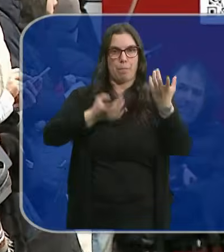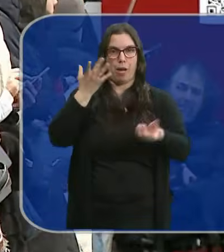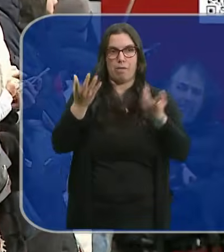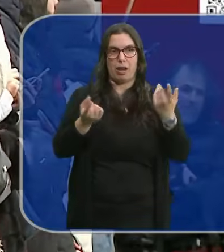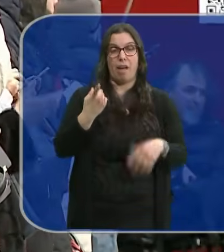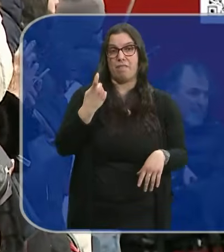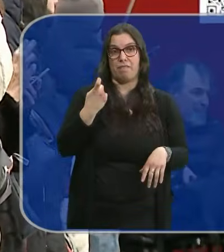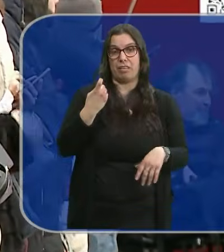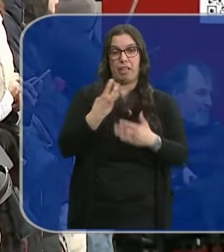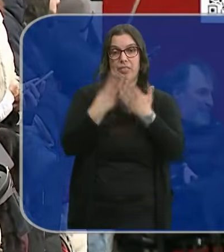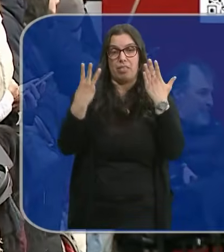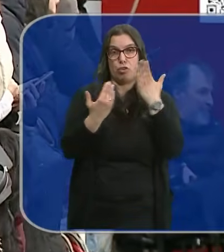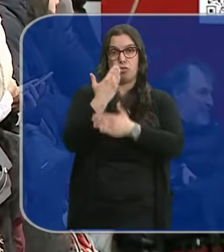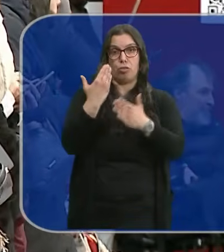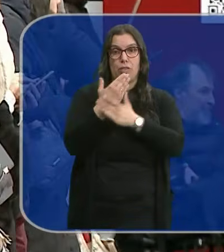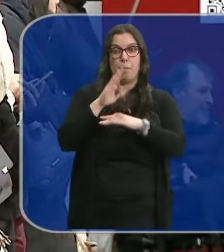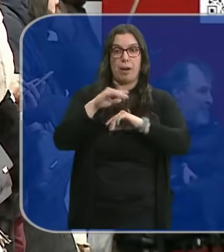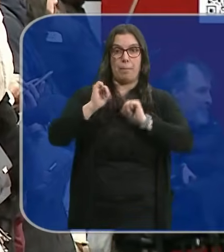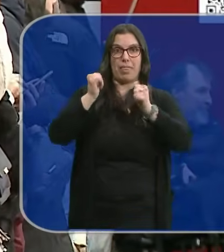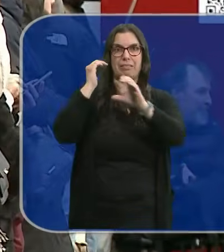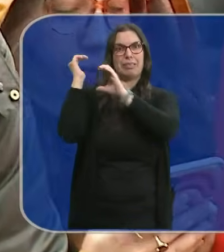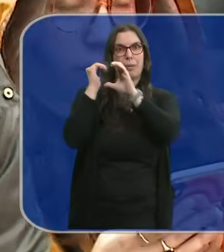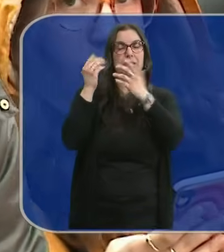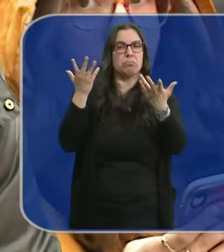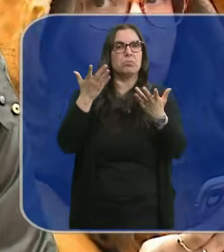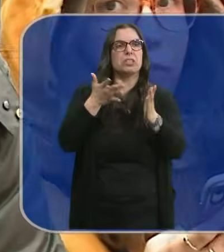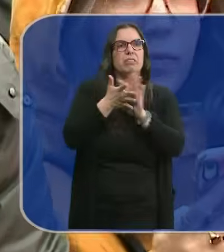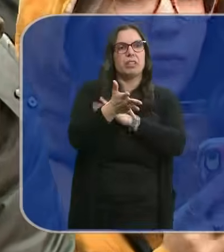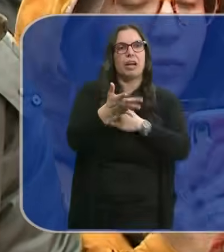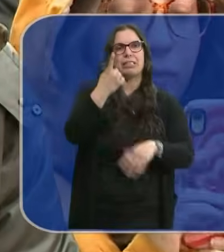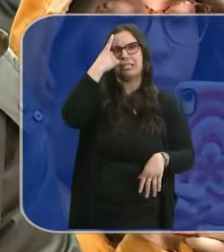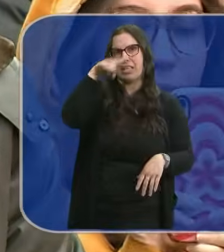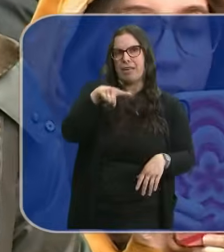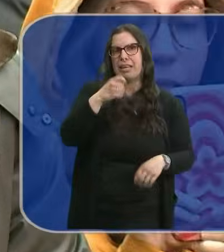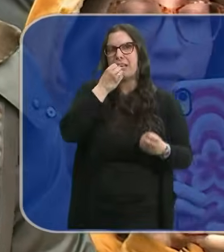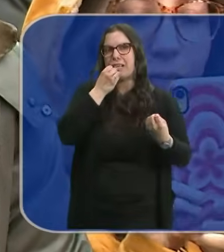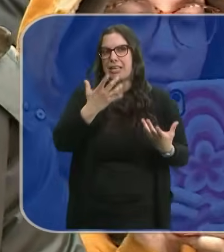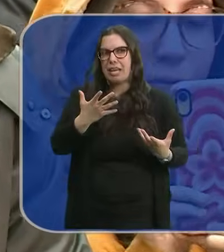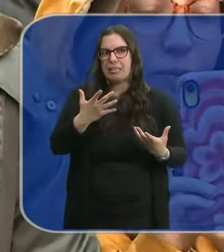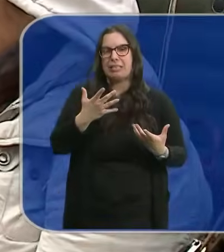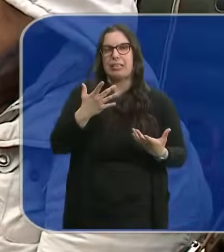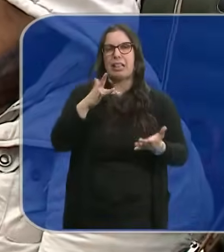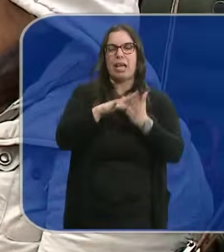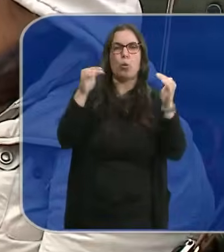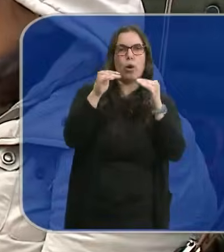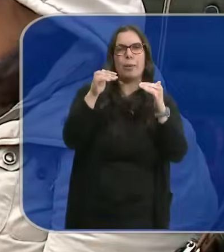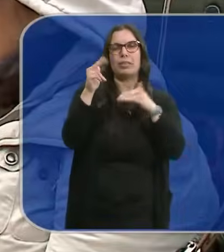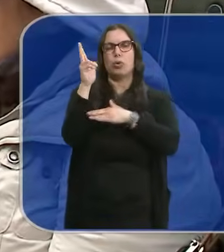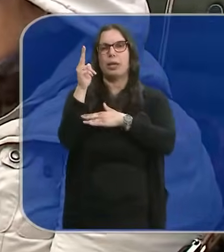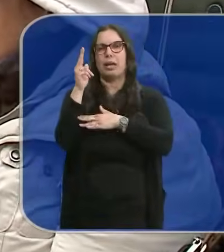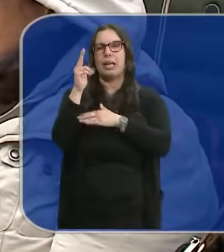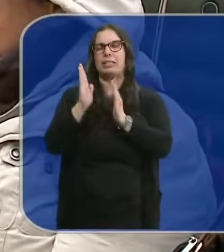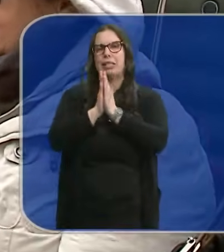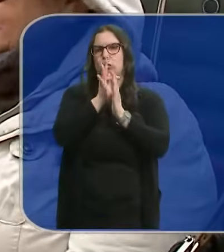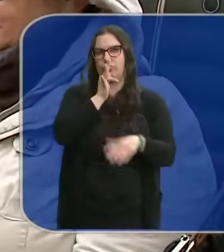solo quedan 18 días para la Semana Santa, por lo que es pronto para conocer la predicción para días como el jueves o el Viernes